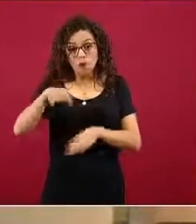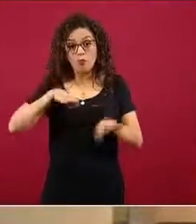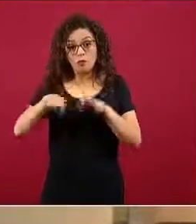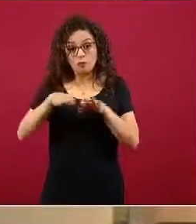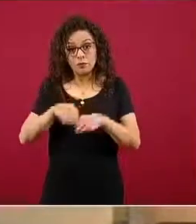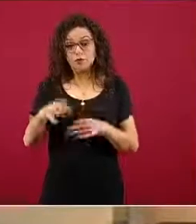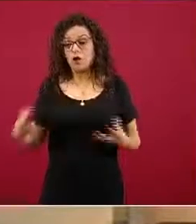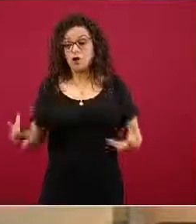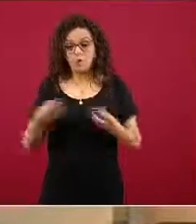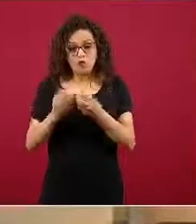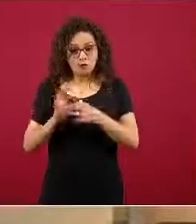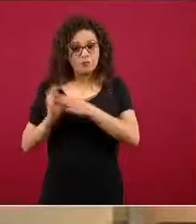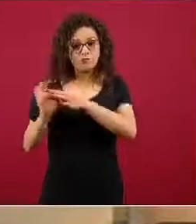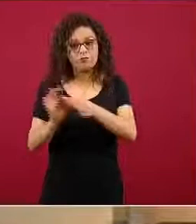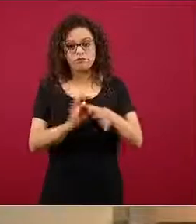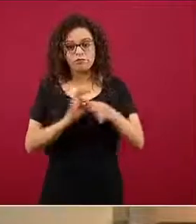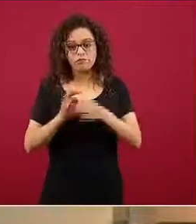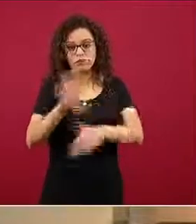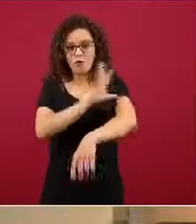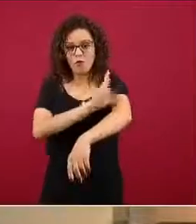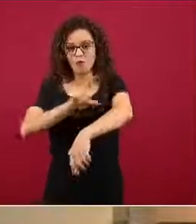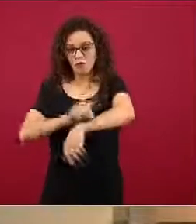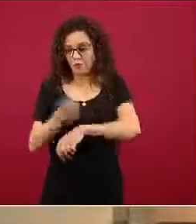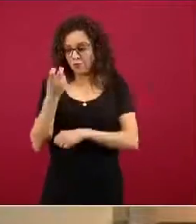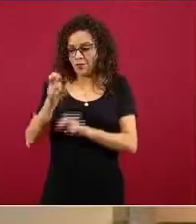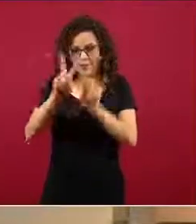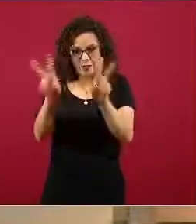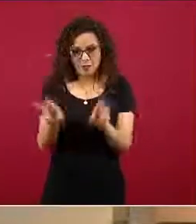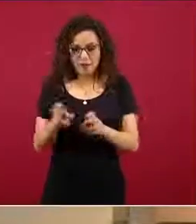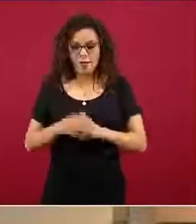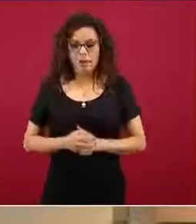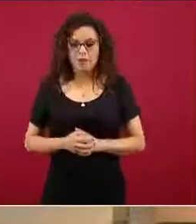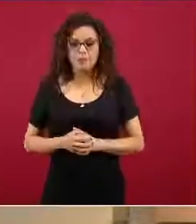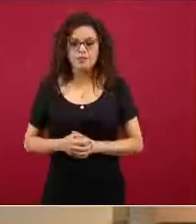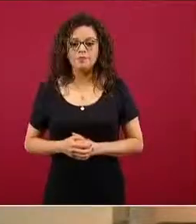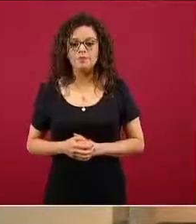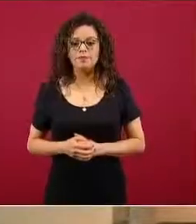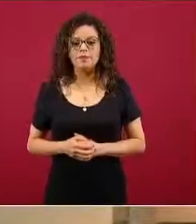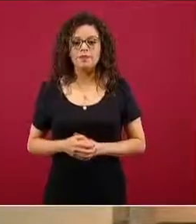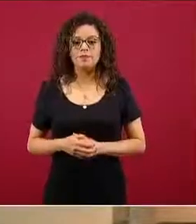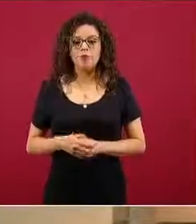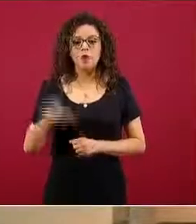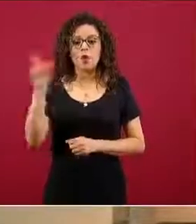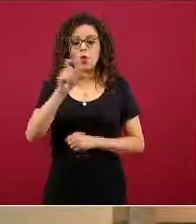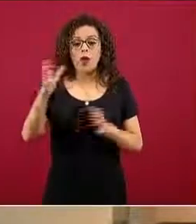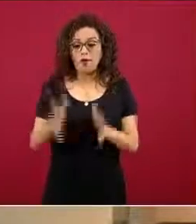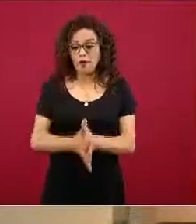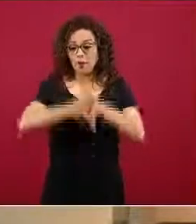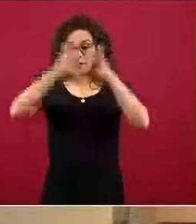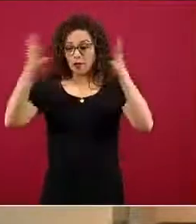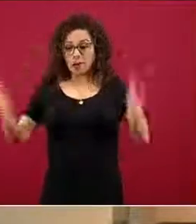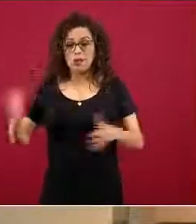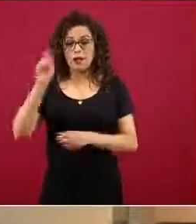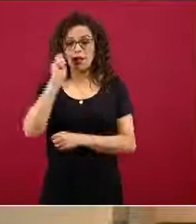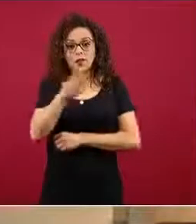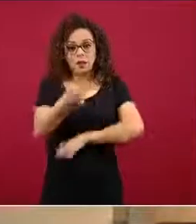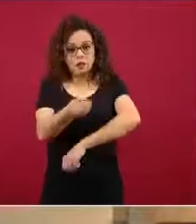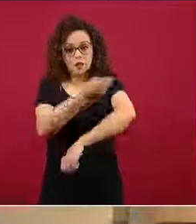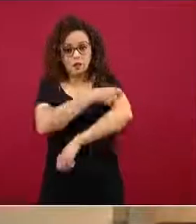coordinar esto. Y otro elemento que será relevante también cuando el operativo de vacunación se amplíe para